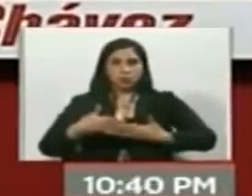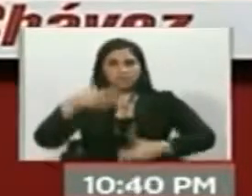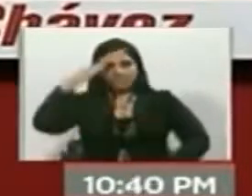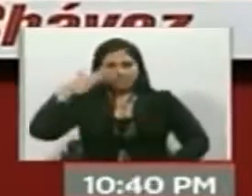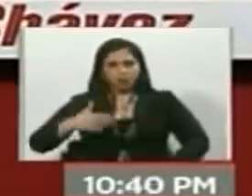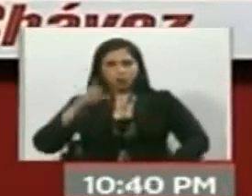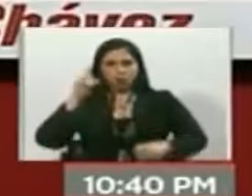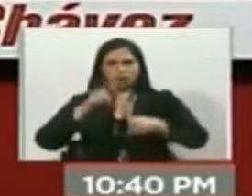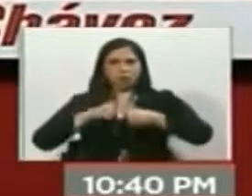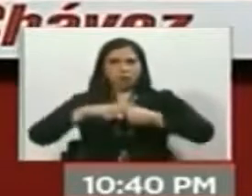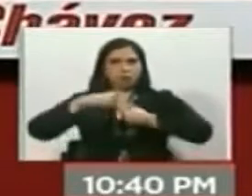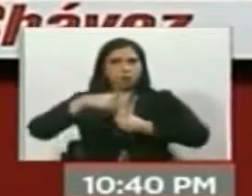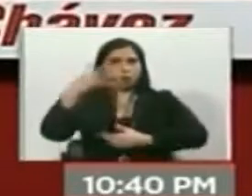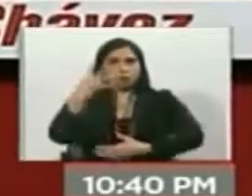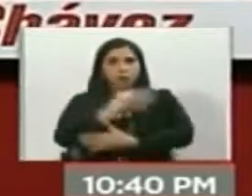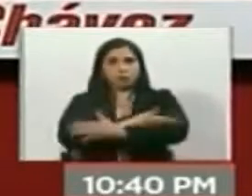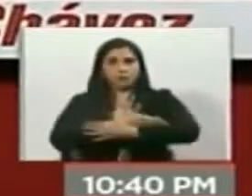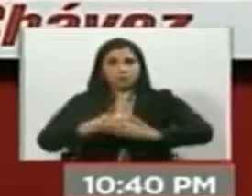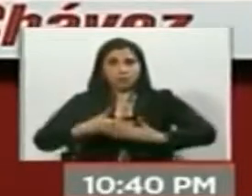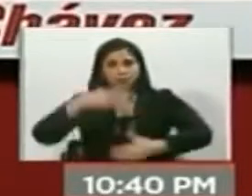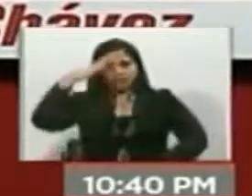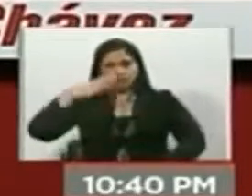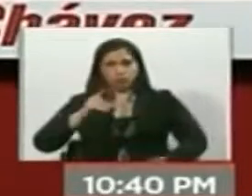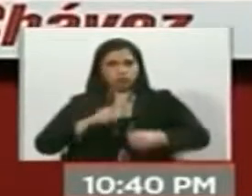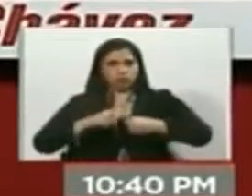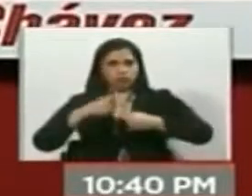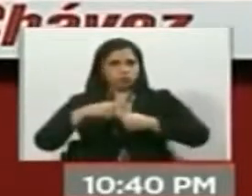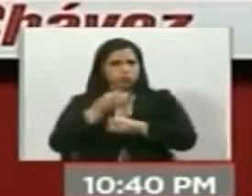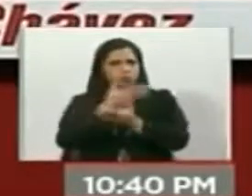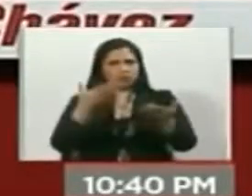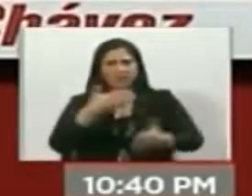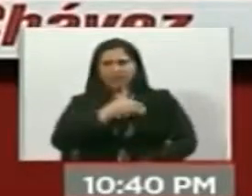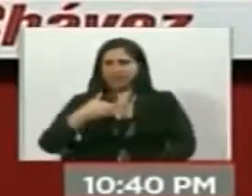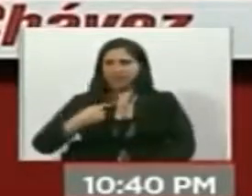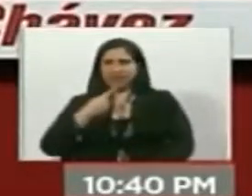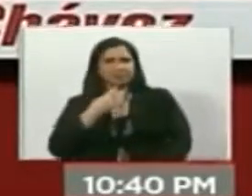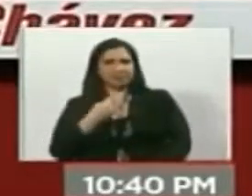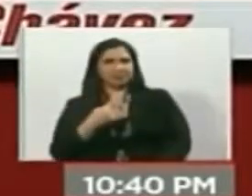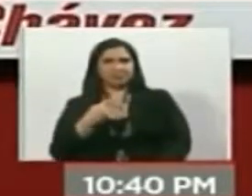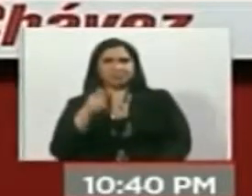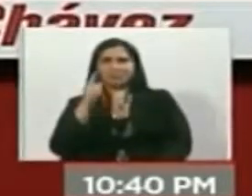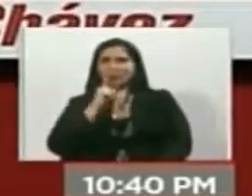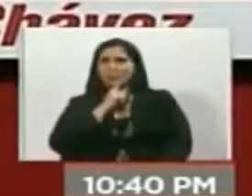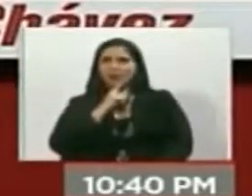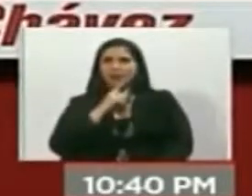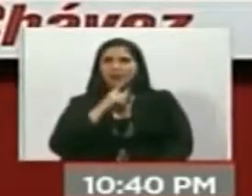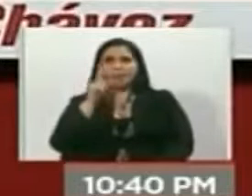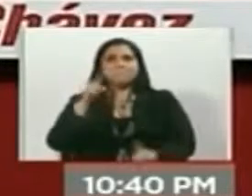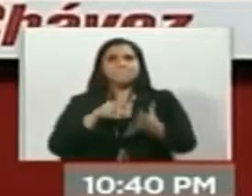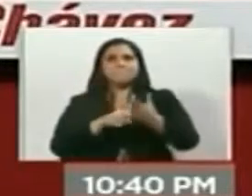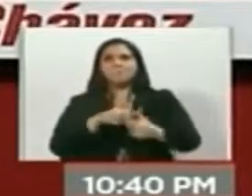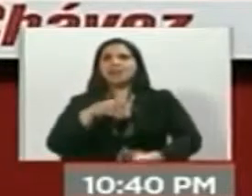siquiera uno, 4 millones de milicianos y milicianas, como ustedes lo quieren llamar, 1000 ancianos, dele pues, llámenos así.